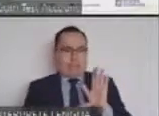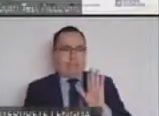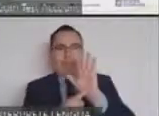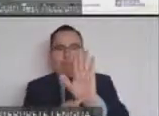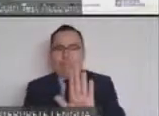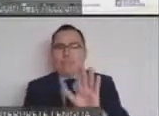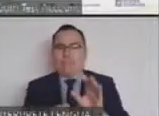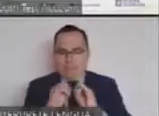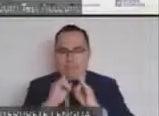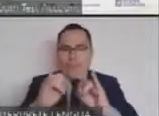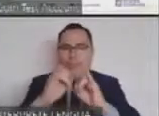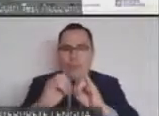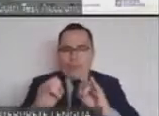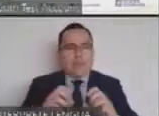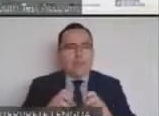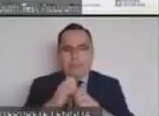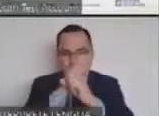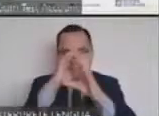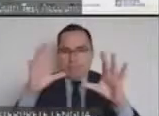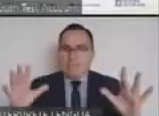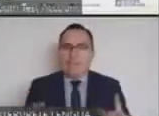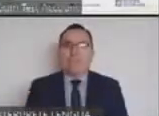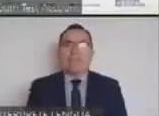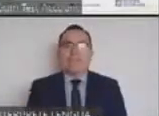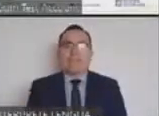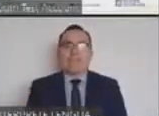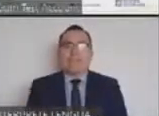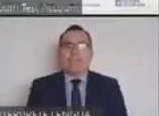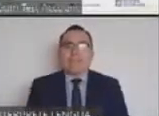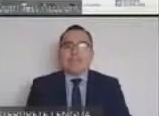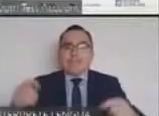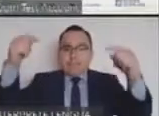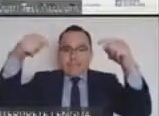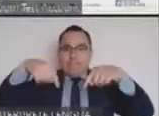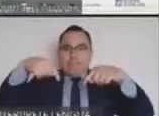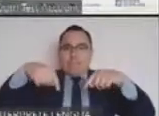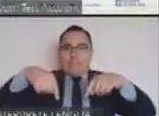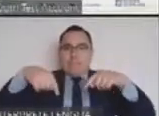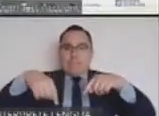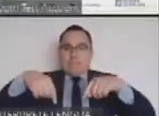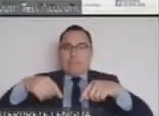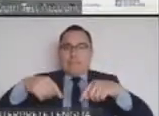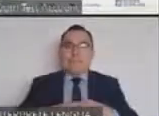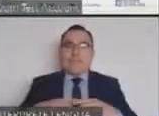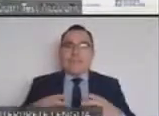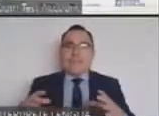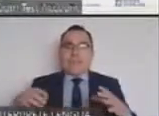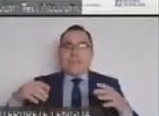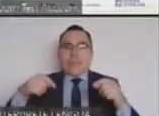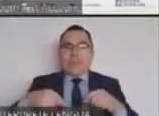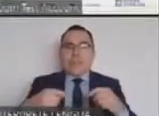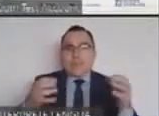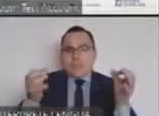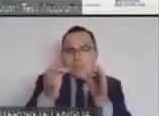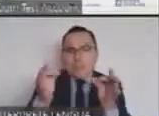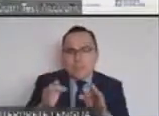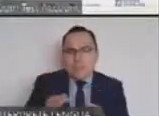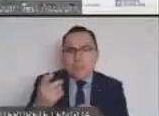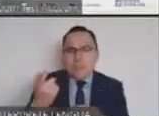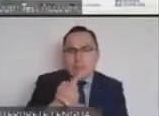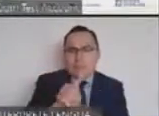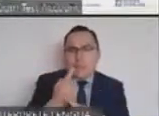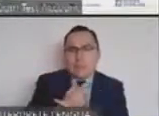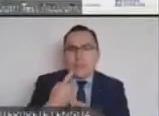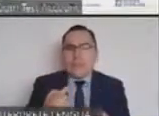otras. Pues bien, vamos a pasar entonces a contarle a nuestros panelistas cuáles son